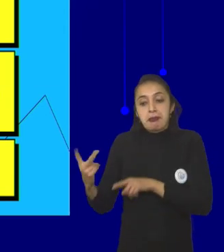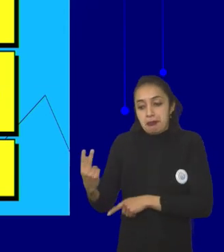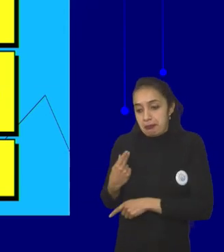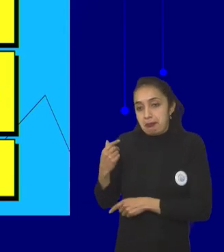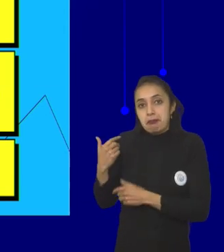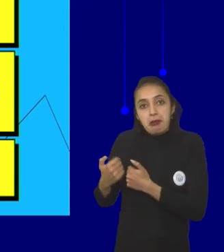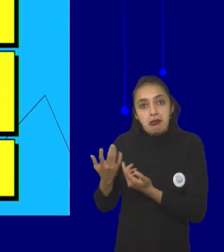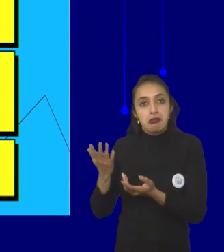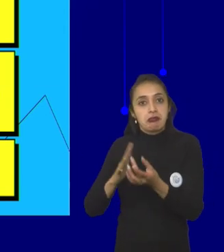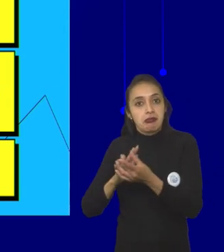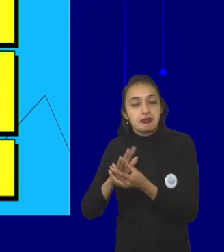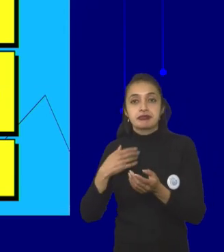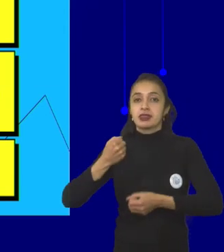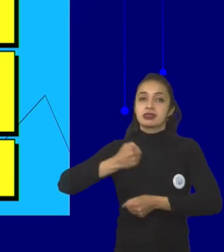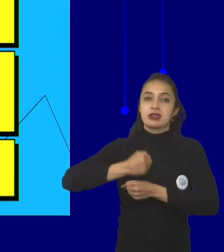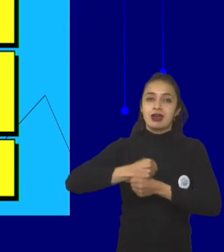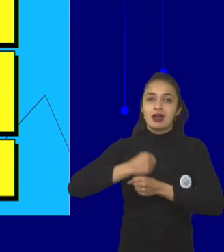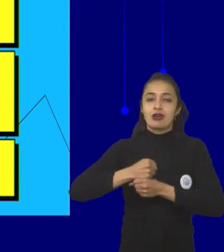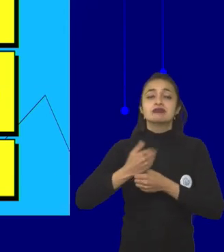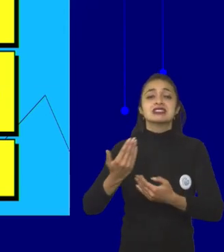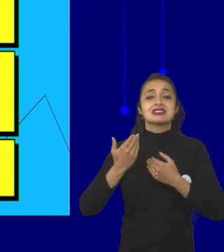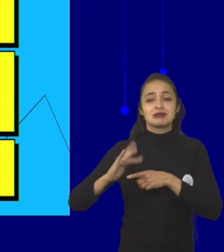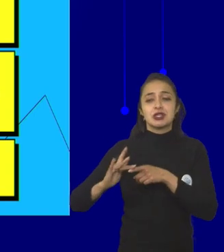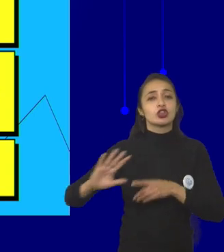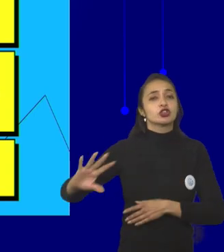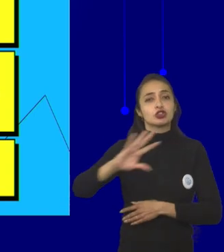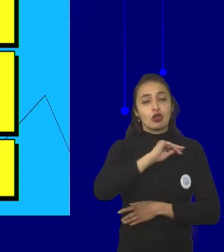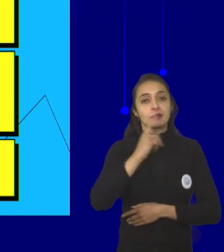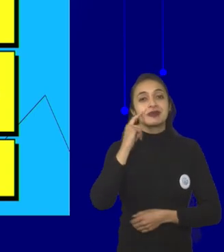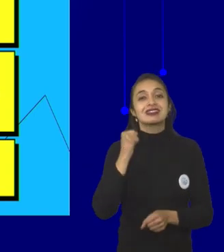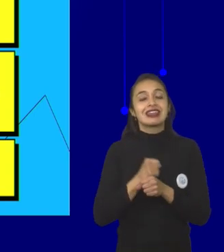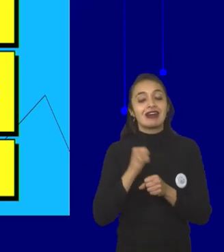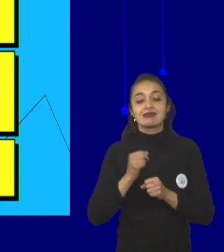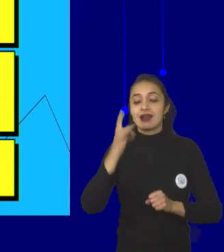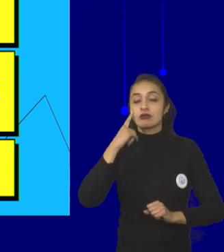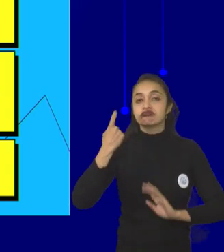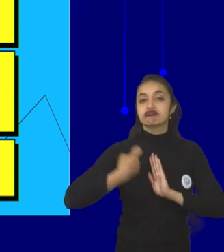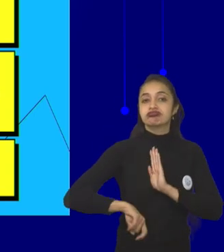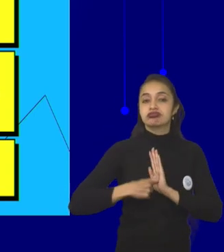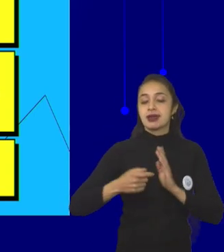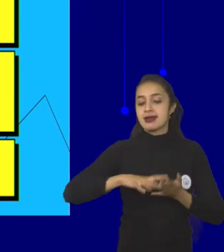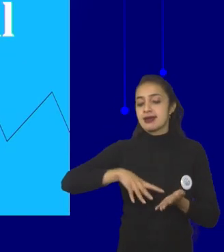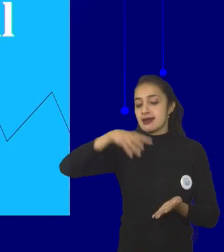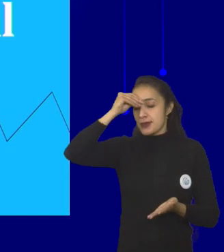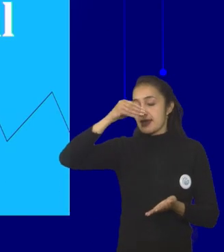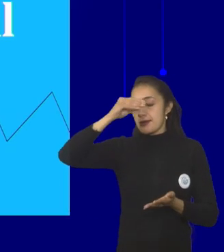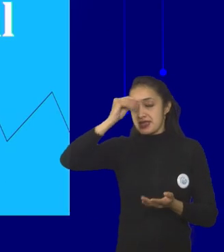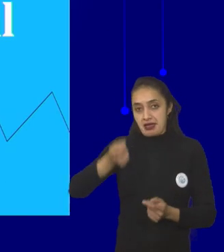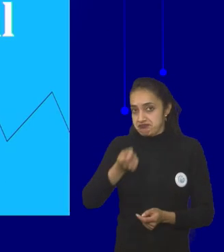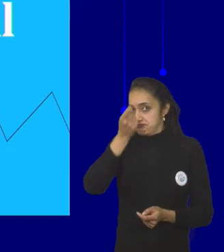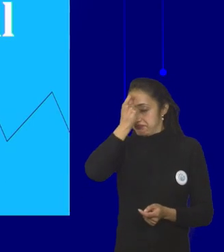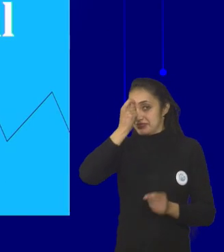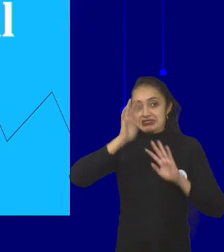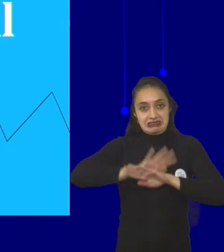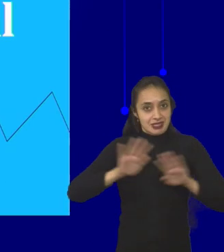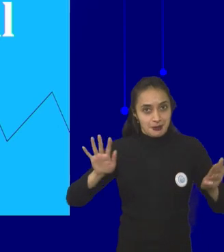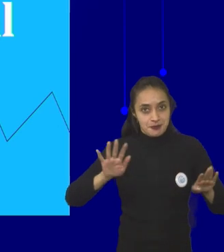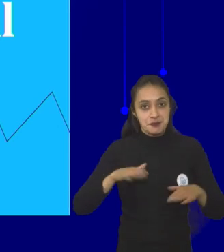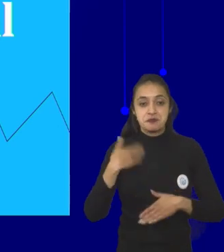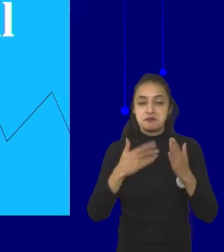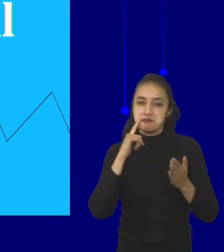el trabajo, aplica para absolutamente todo. Trabajar con acciones correctivas y con lecciones aprendidas. ¿Y